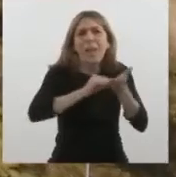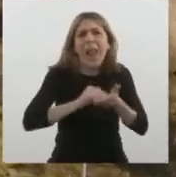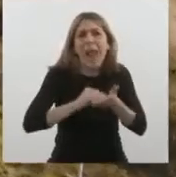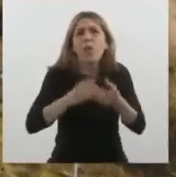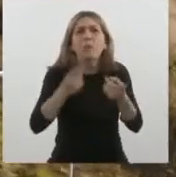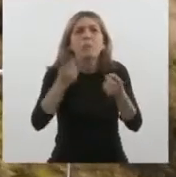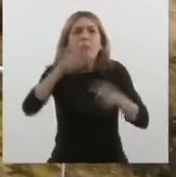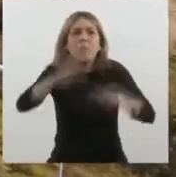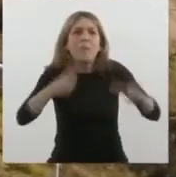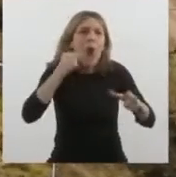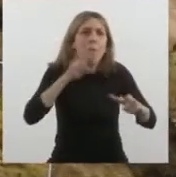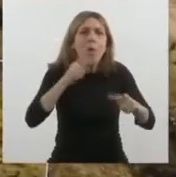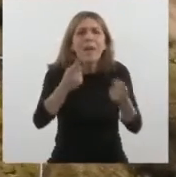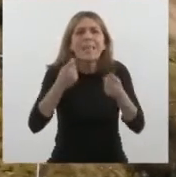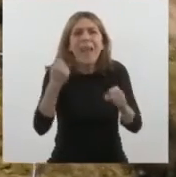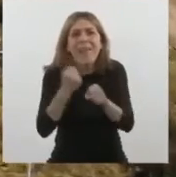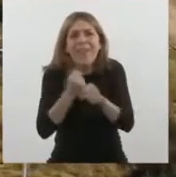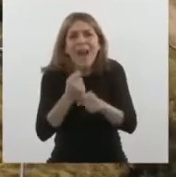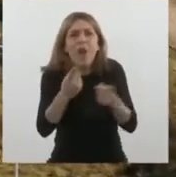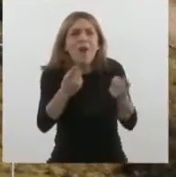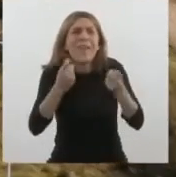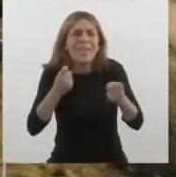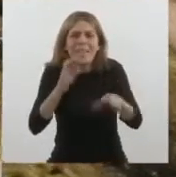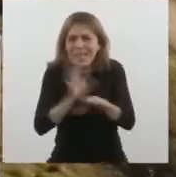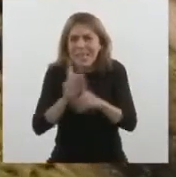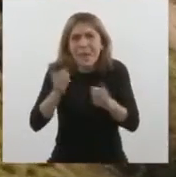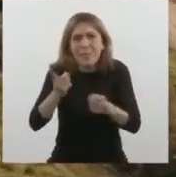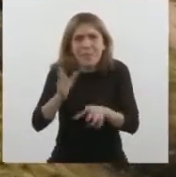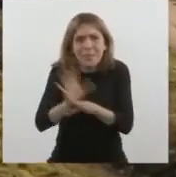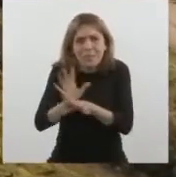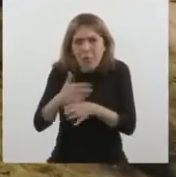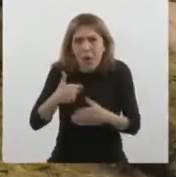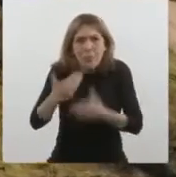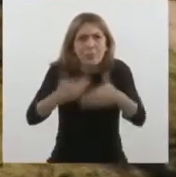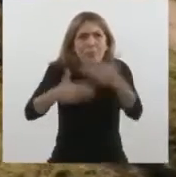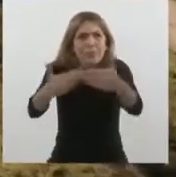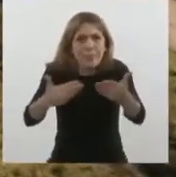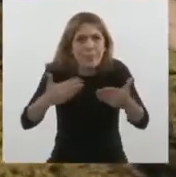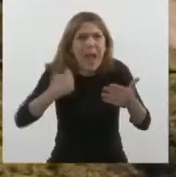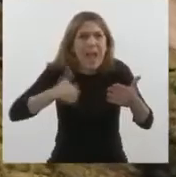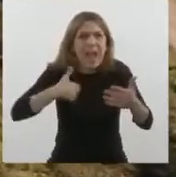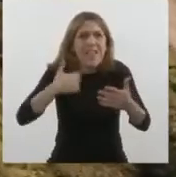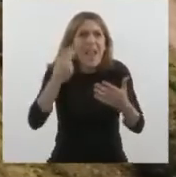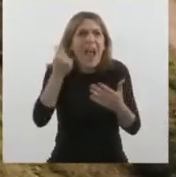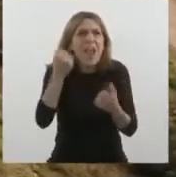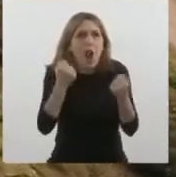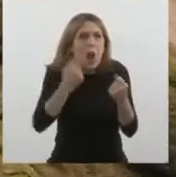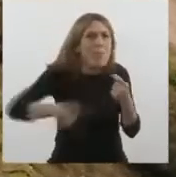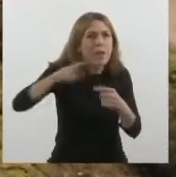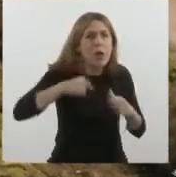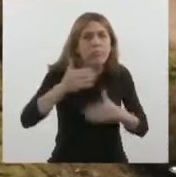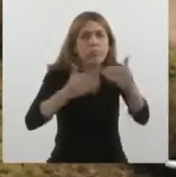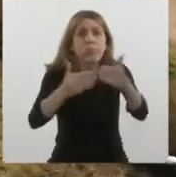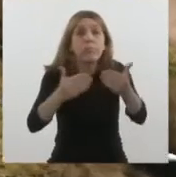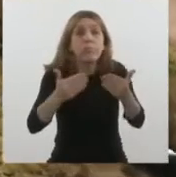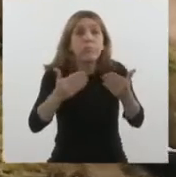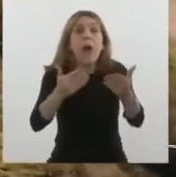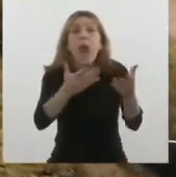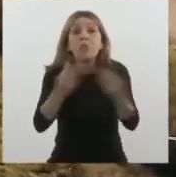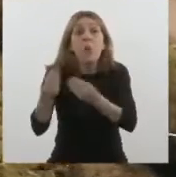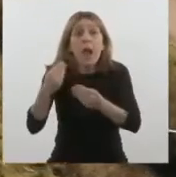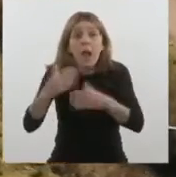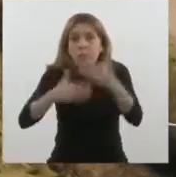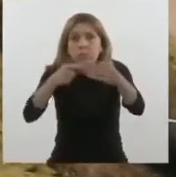trabajo, necesitan volver a poner su fuerza motora para que la Argentina se reactive. Y la obra pública ayuda mucho en eso.